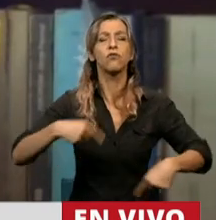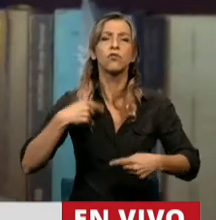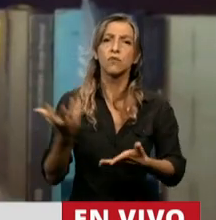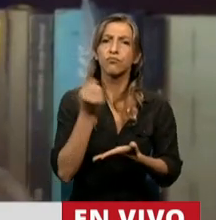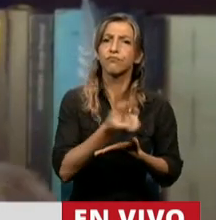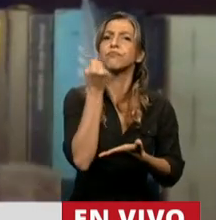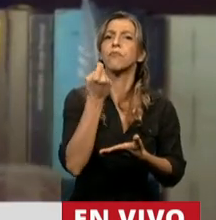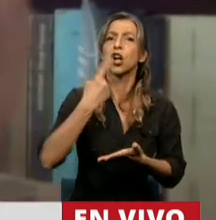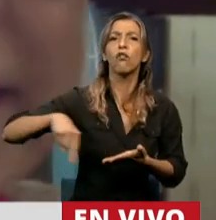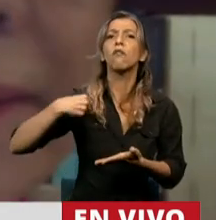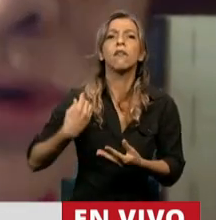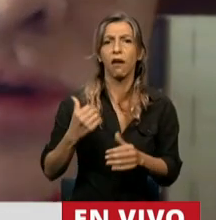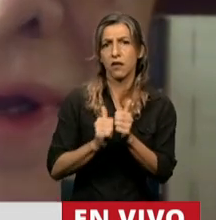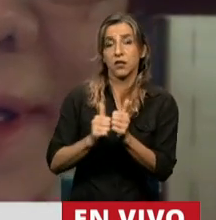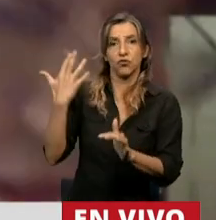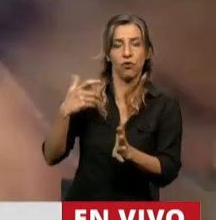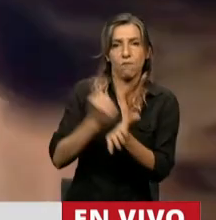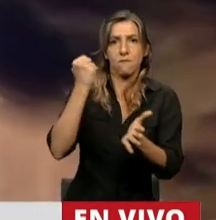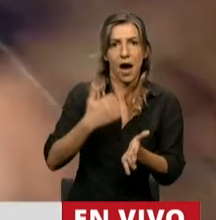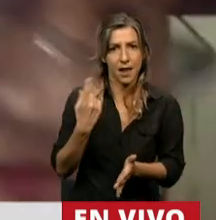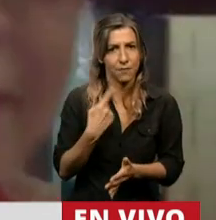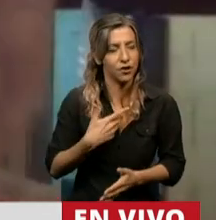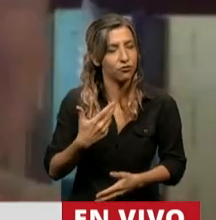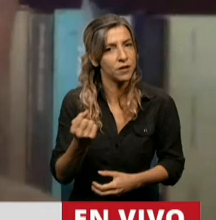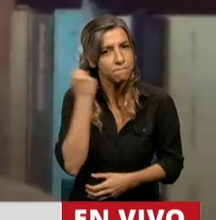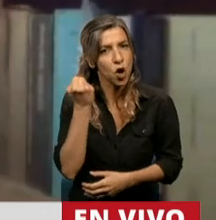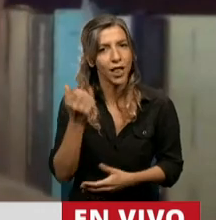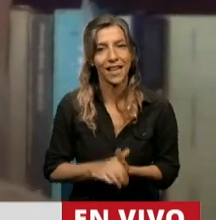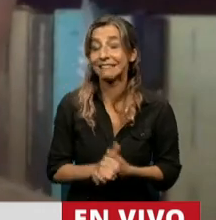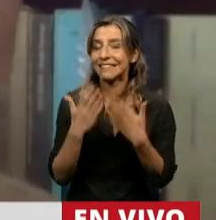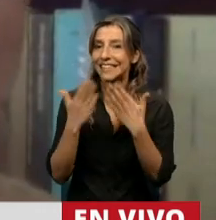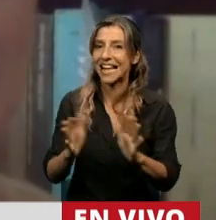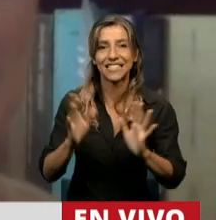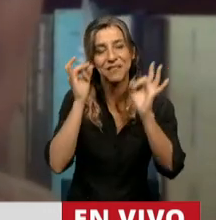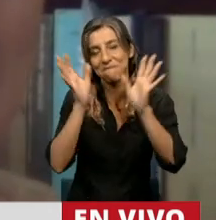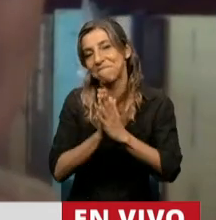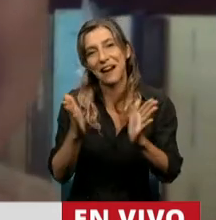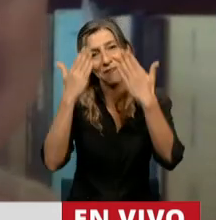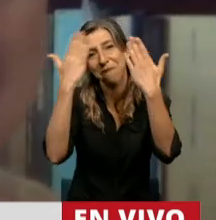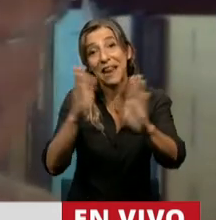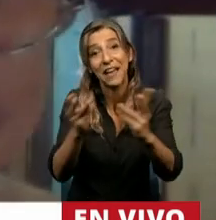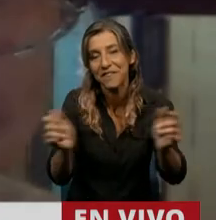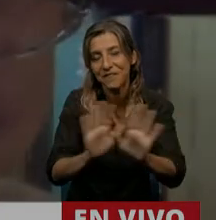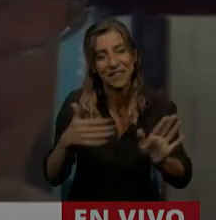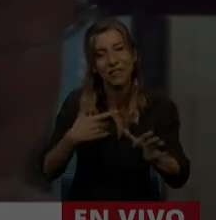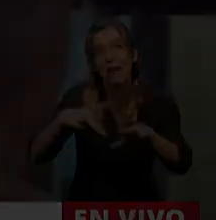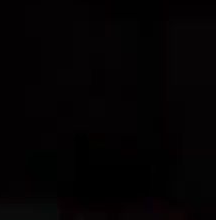legados históricos legislativos. Gracias, presidente. Se terminaron los homenajes, no lo voy a interrumpir más. Gracias, diputada.